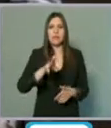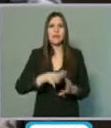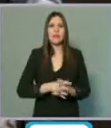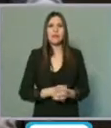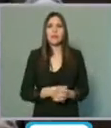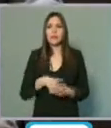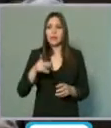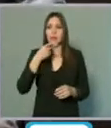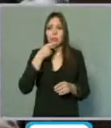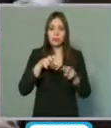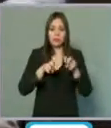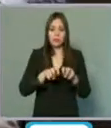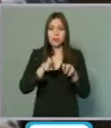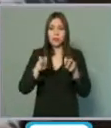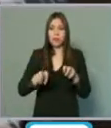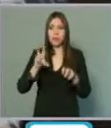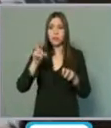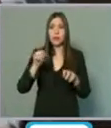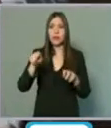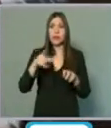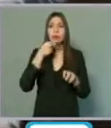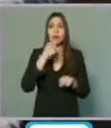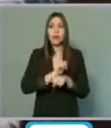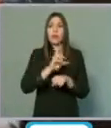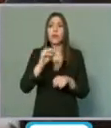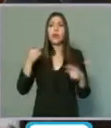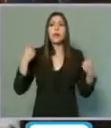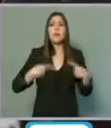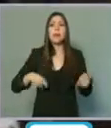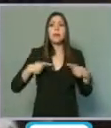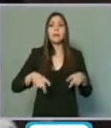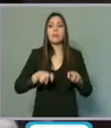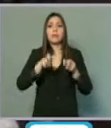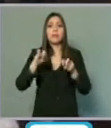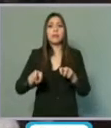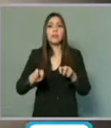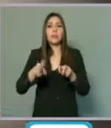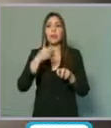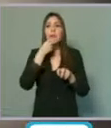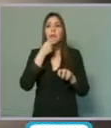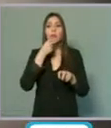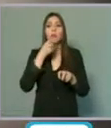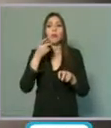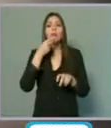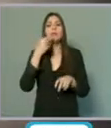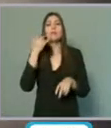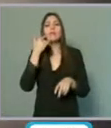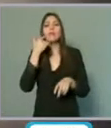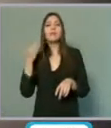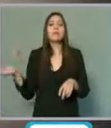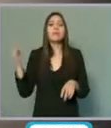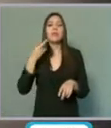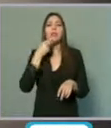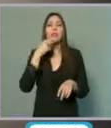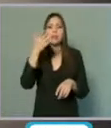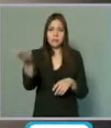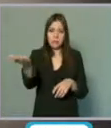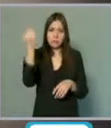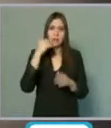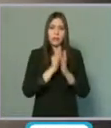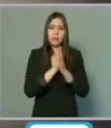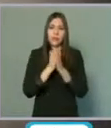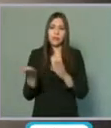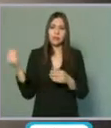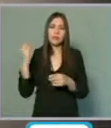lado no es actor, es parte del público. Es parte del público. El de al ¿cómo lado es un espectador al que el personaje le pide, por